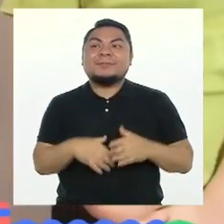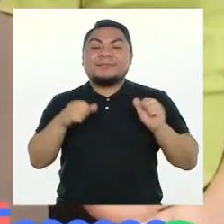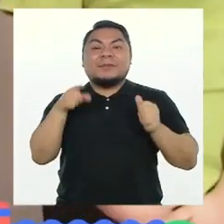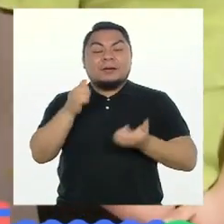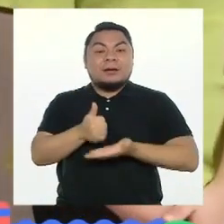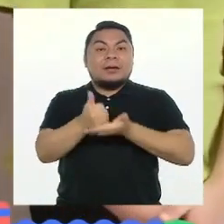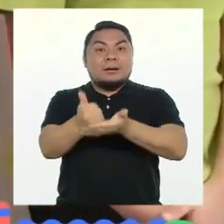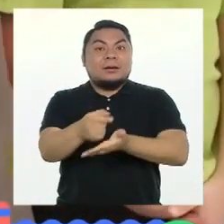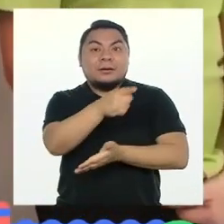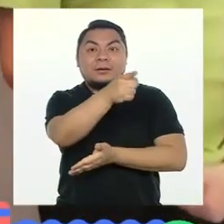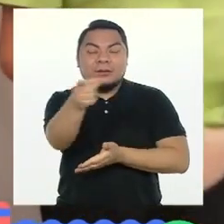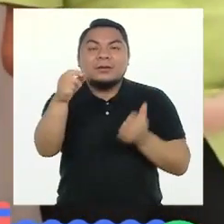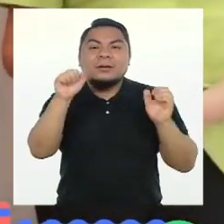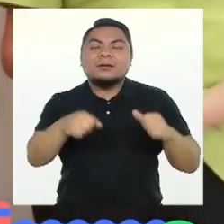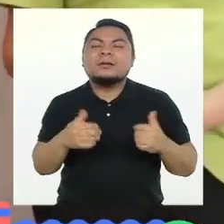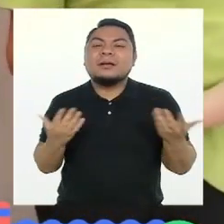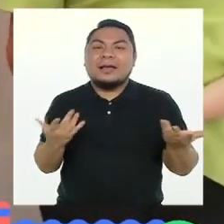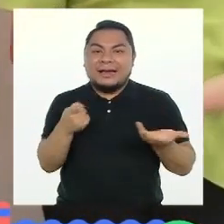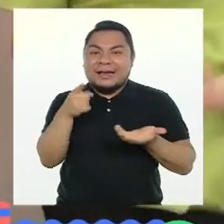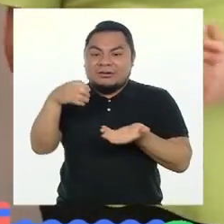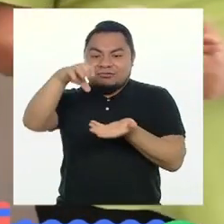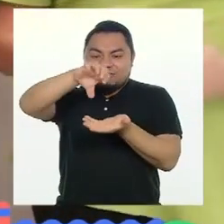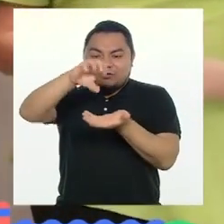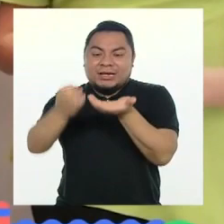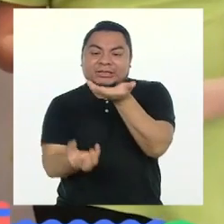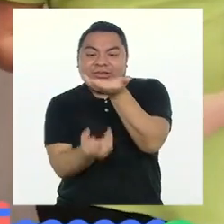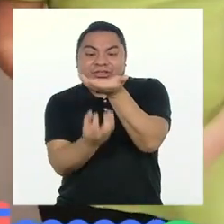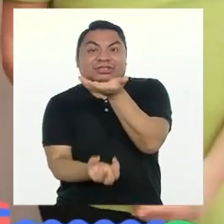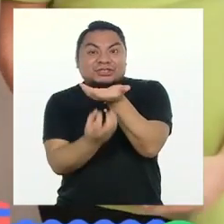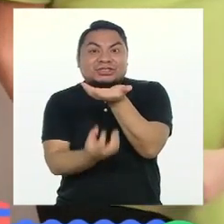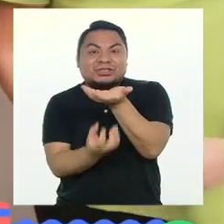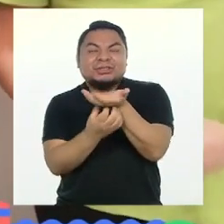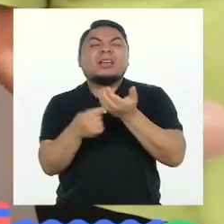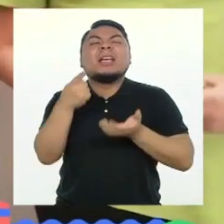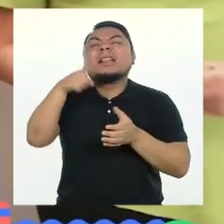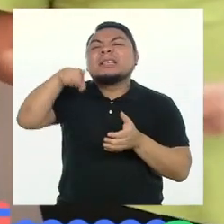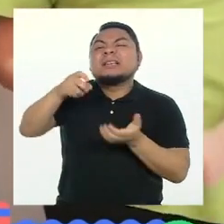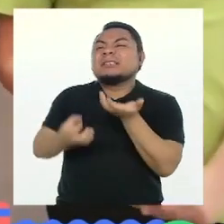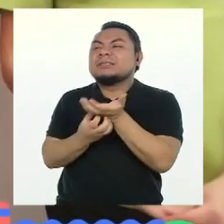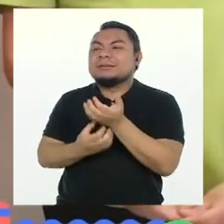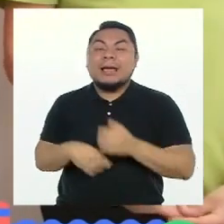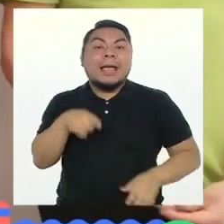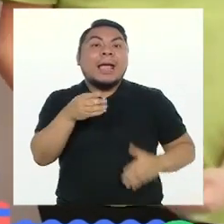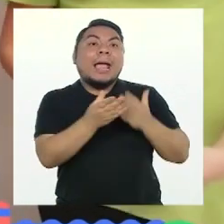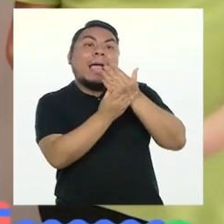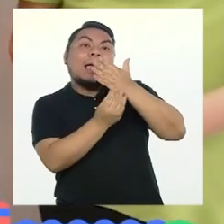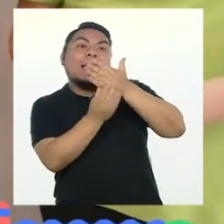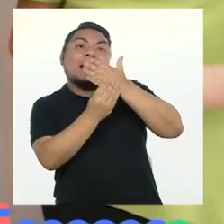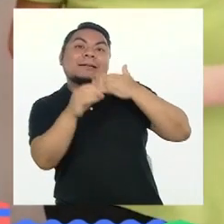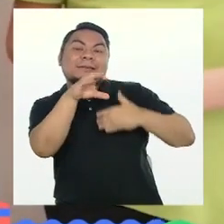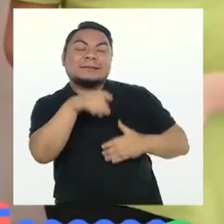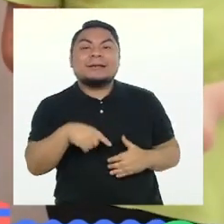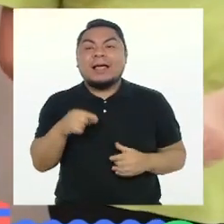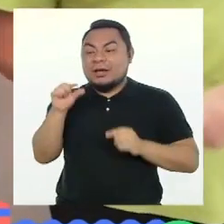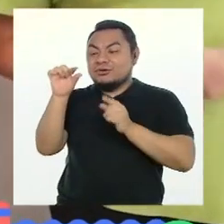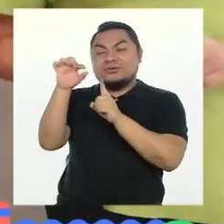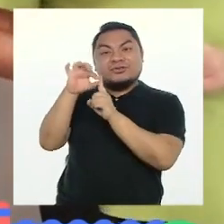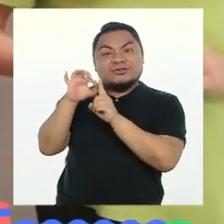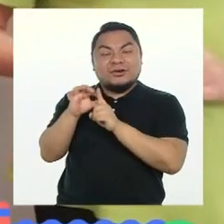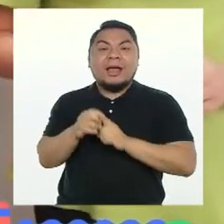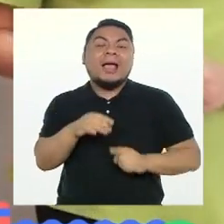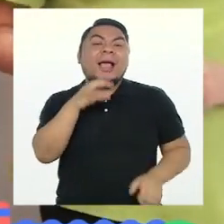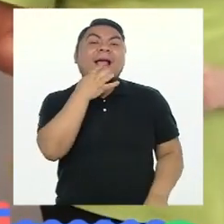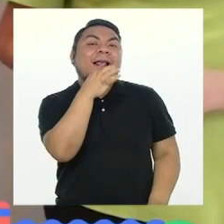con la ayuda de ustedes vamos a hacer canchita. ¿Qué necesitamos para preparar canchita? Aceite, el maíz,